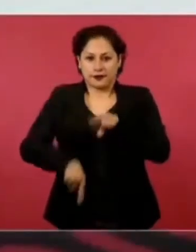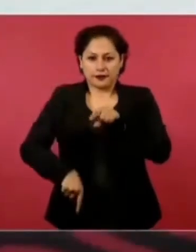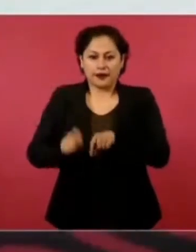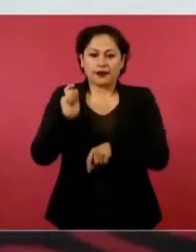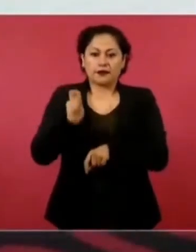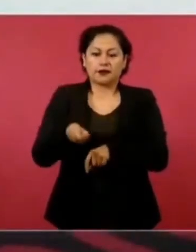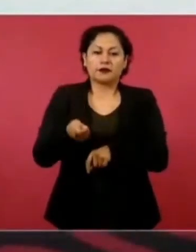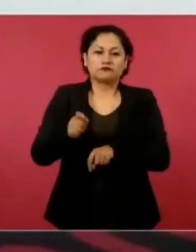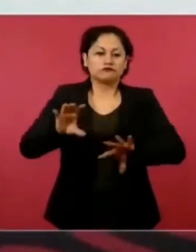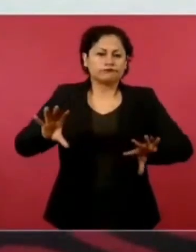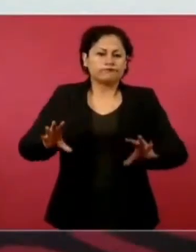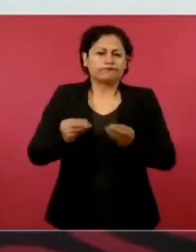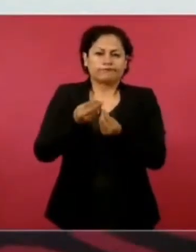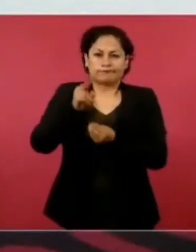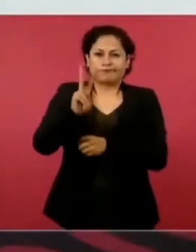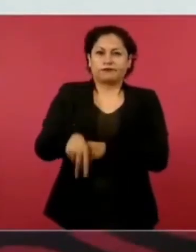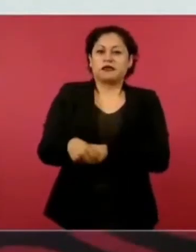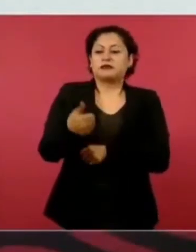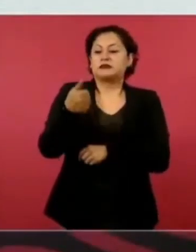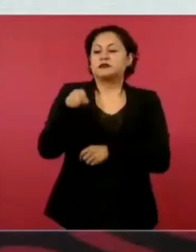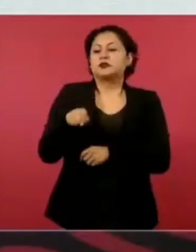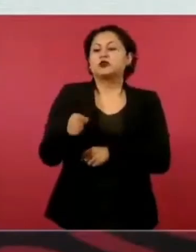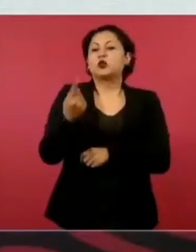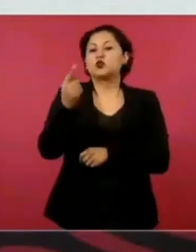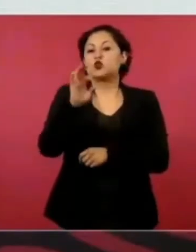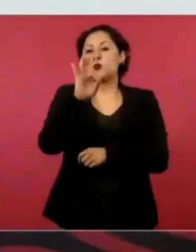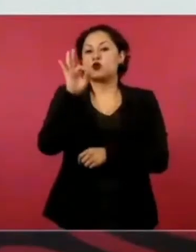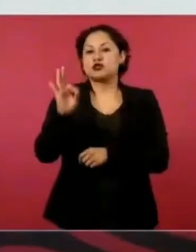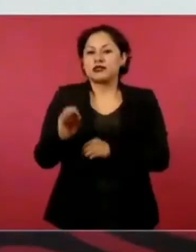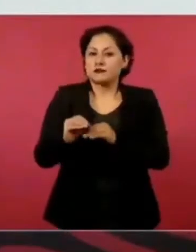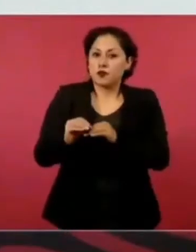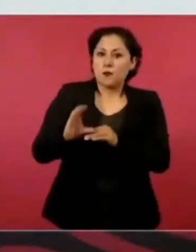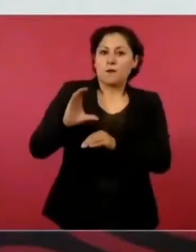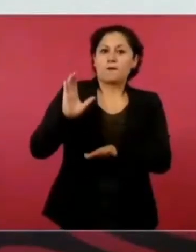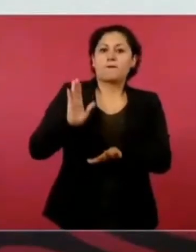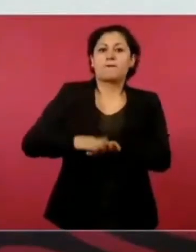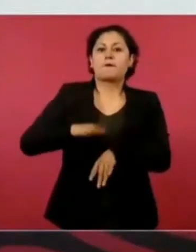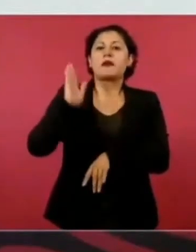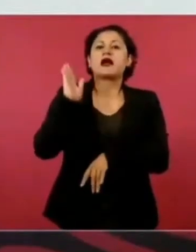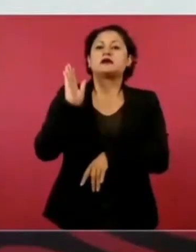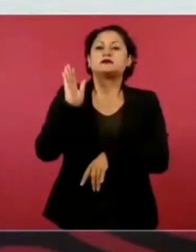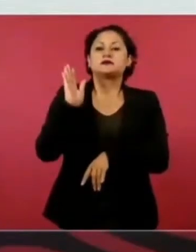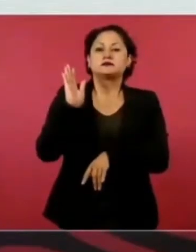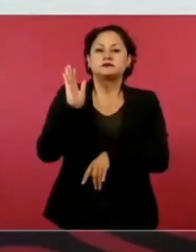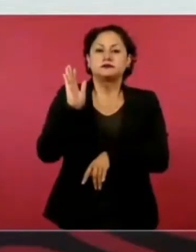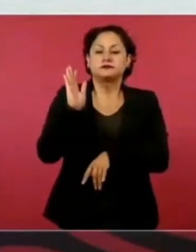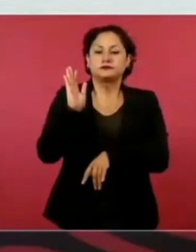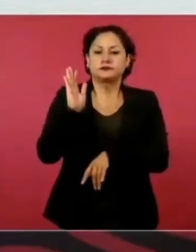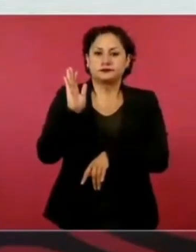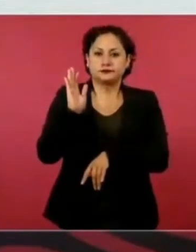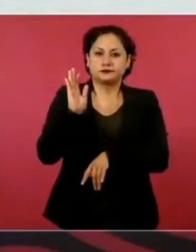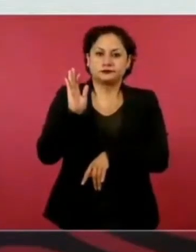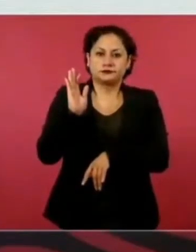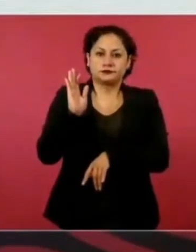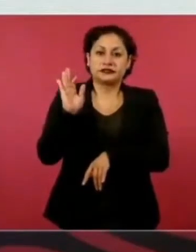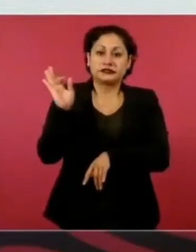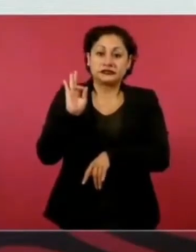6.1% de incremento. Si le agregamos la inflación, pasa de